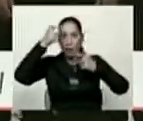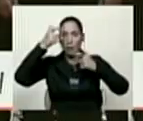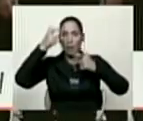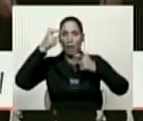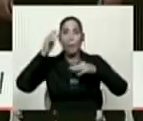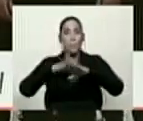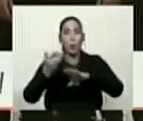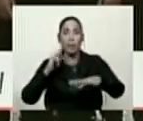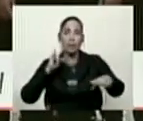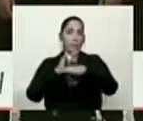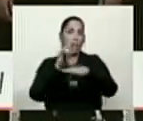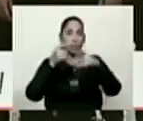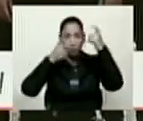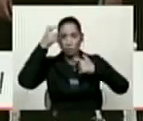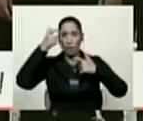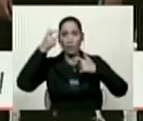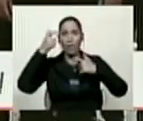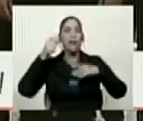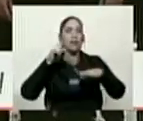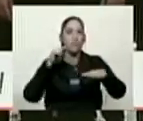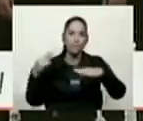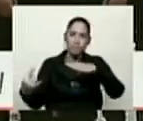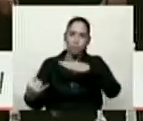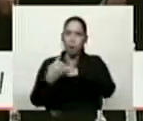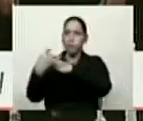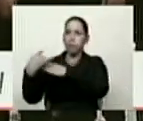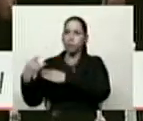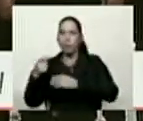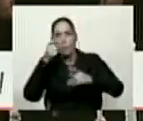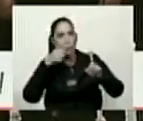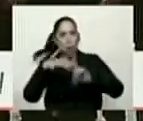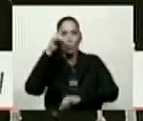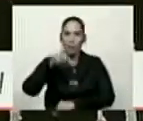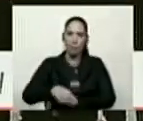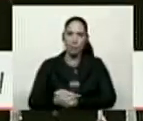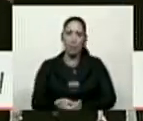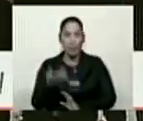Hugo Chávez está traicionando al pueblo.